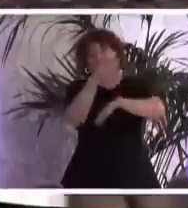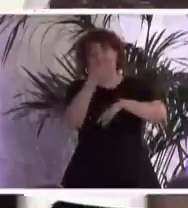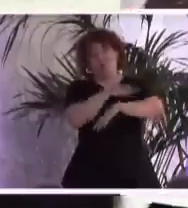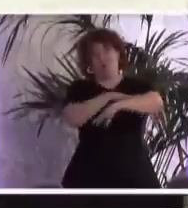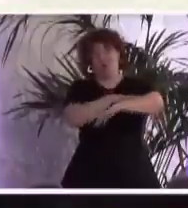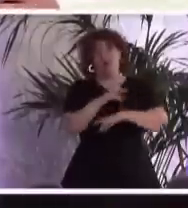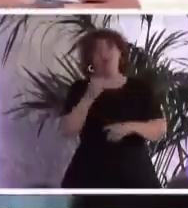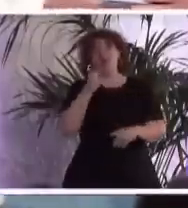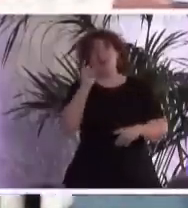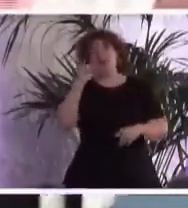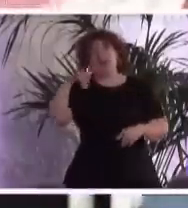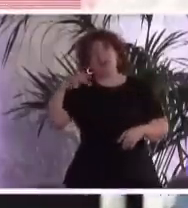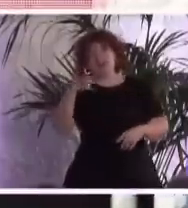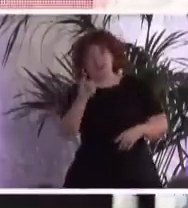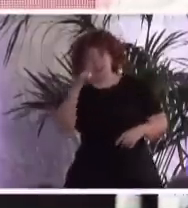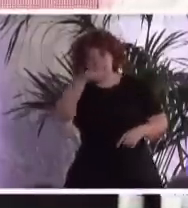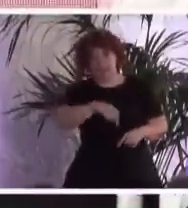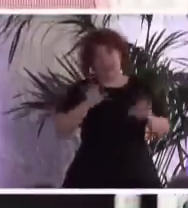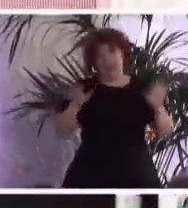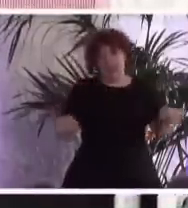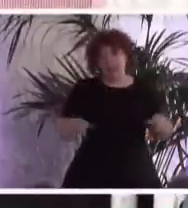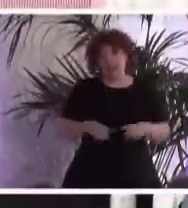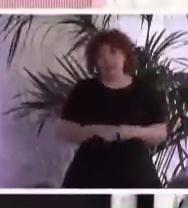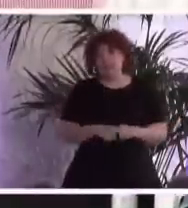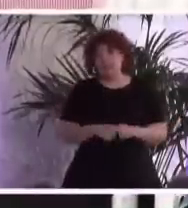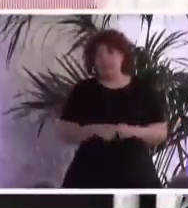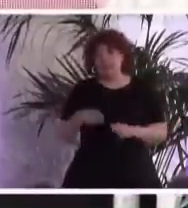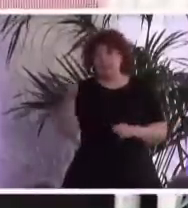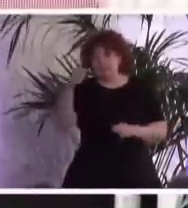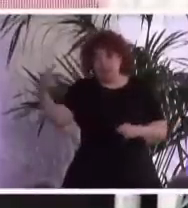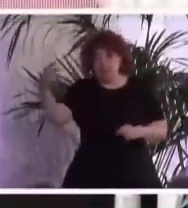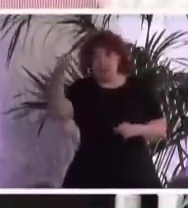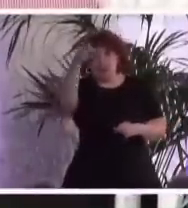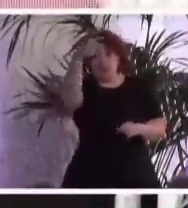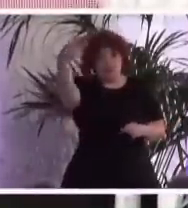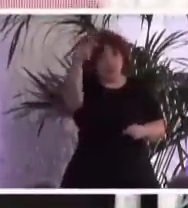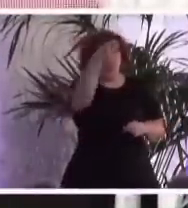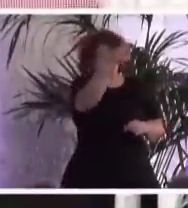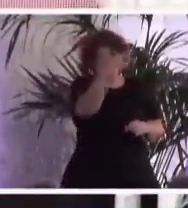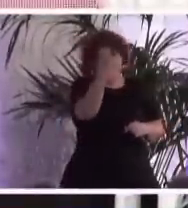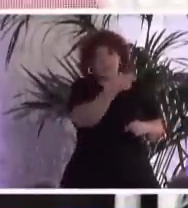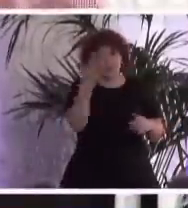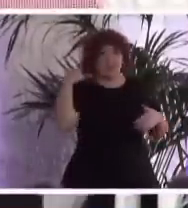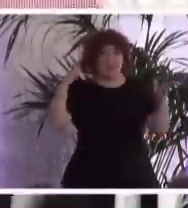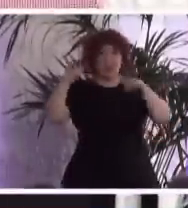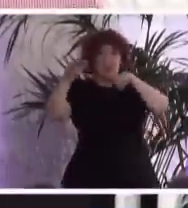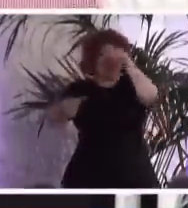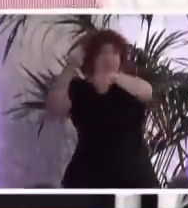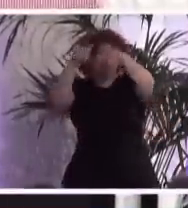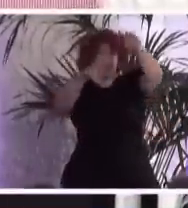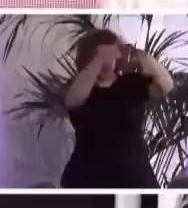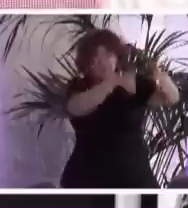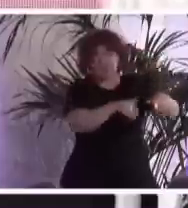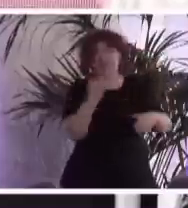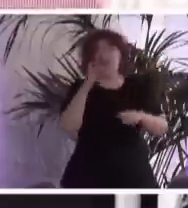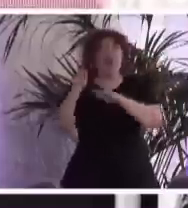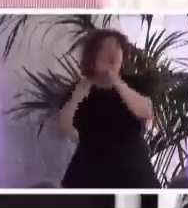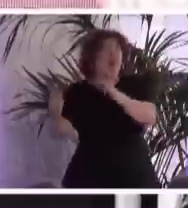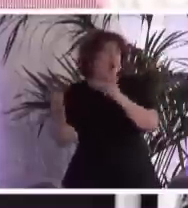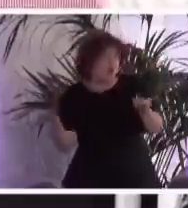kichi y todos los resultados electorales que hubo en aquellas elecciones municipales también en